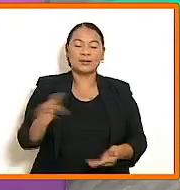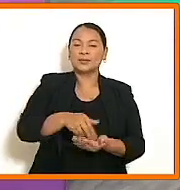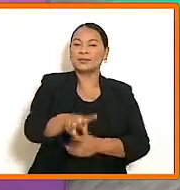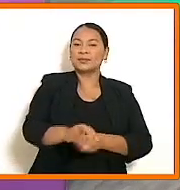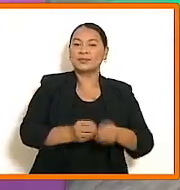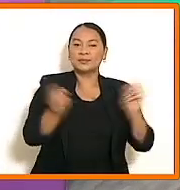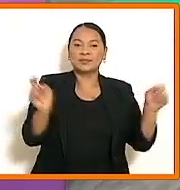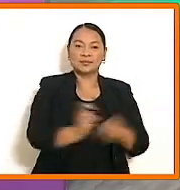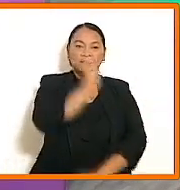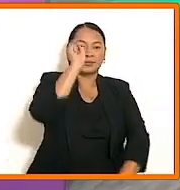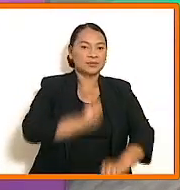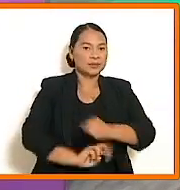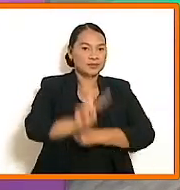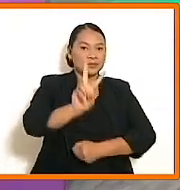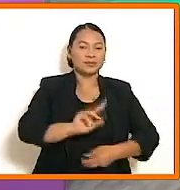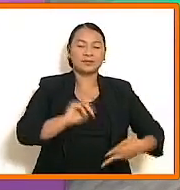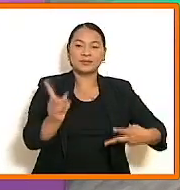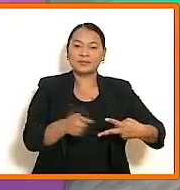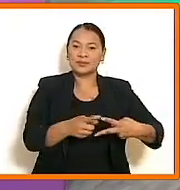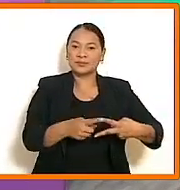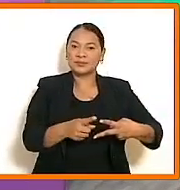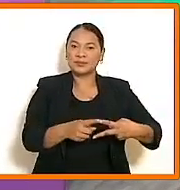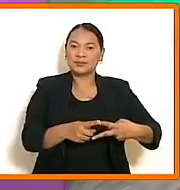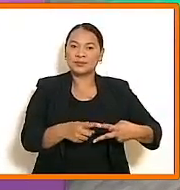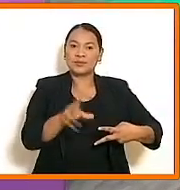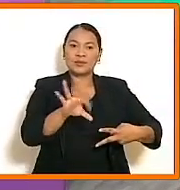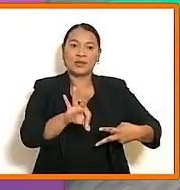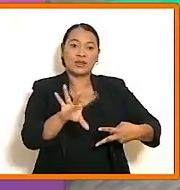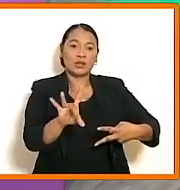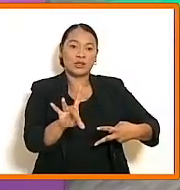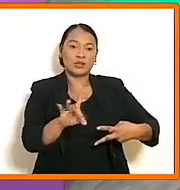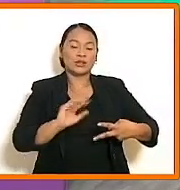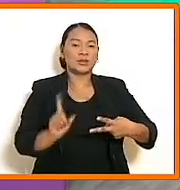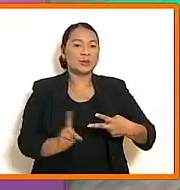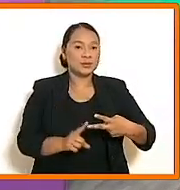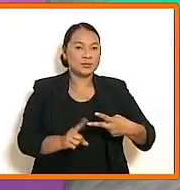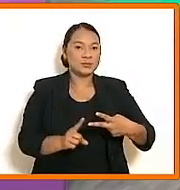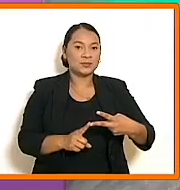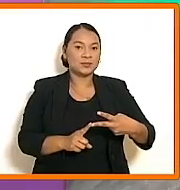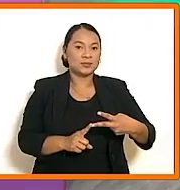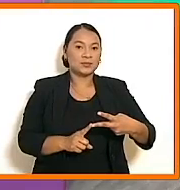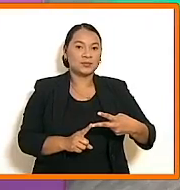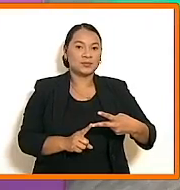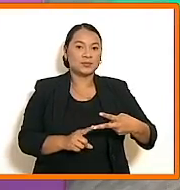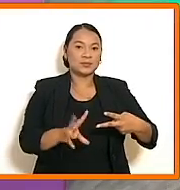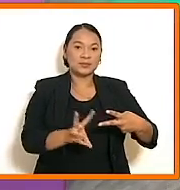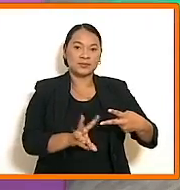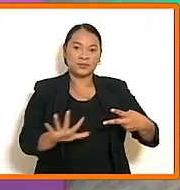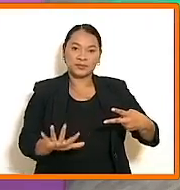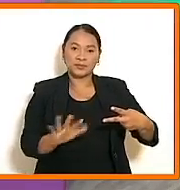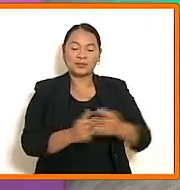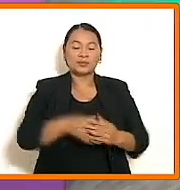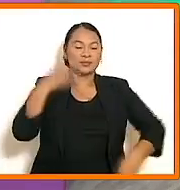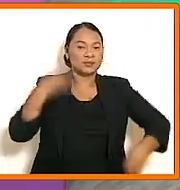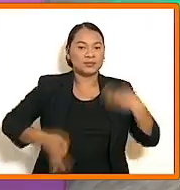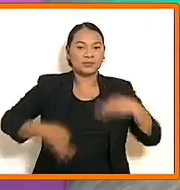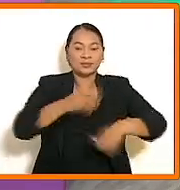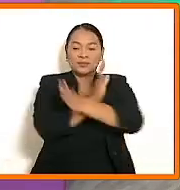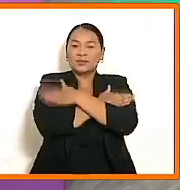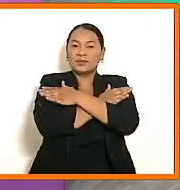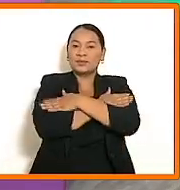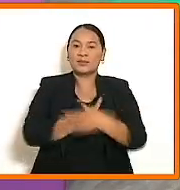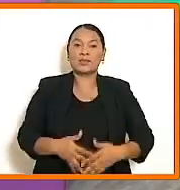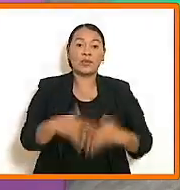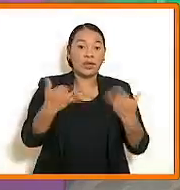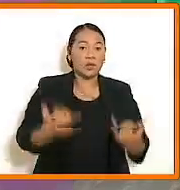números ganadores en premiados, posición 1, 98, posición 2, 65. Felicidades. Ahora ha llegado